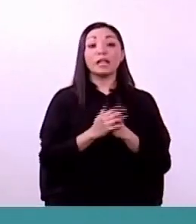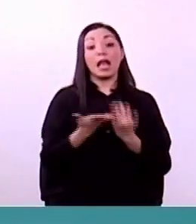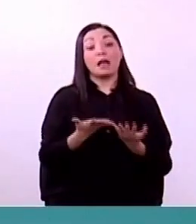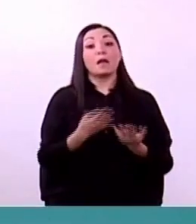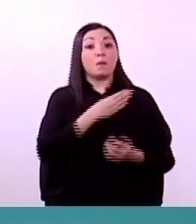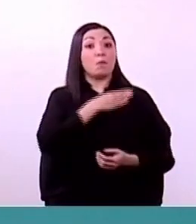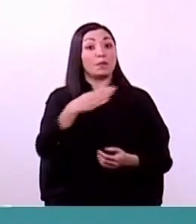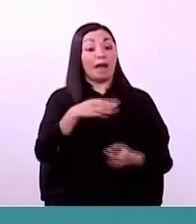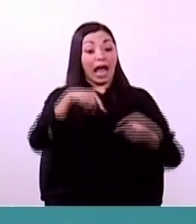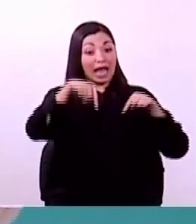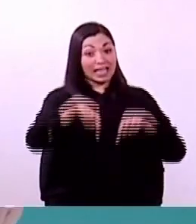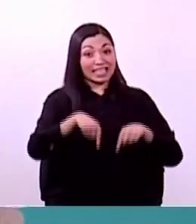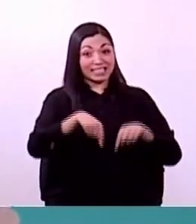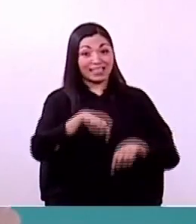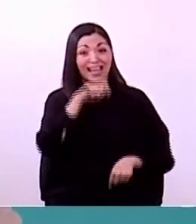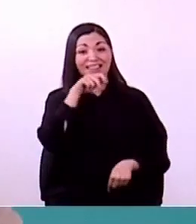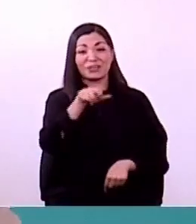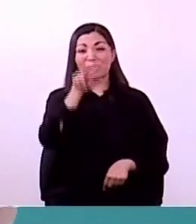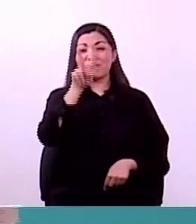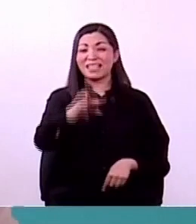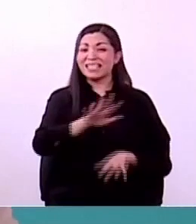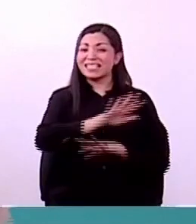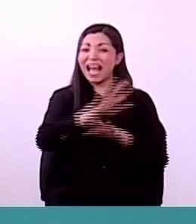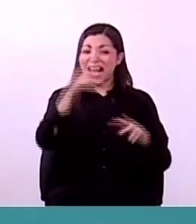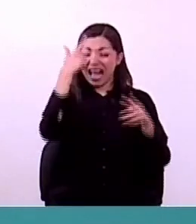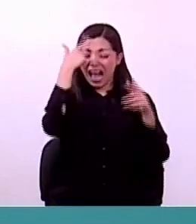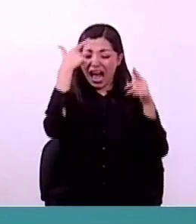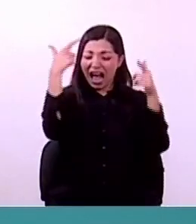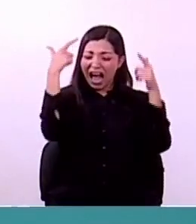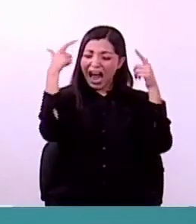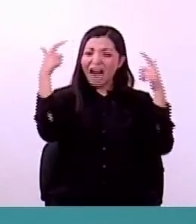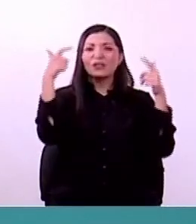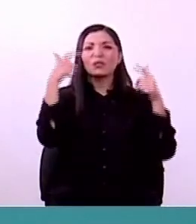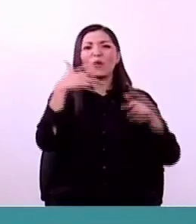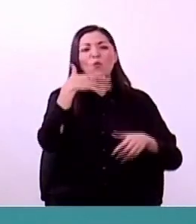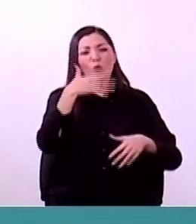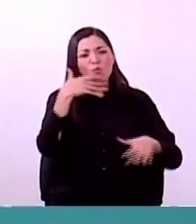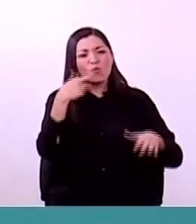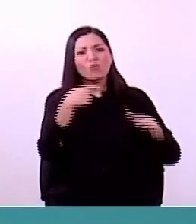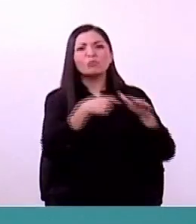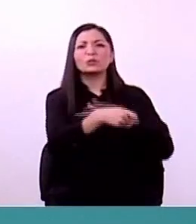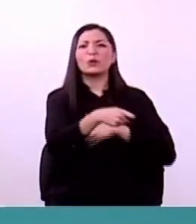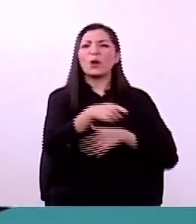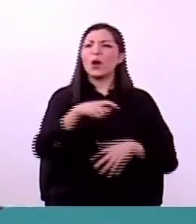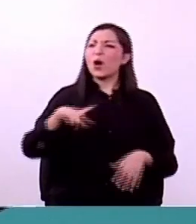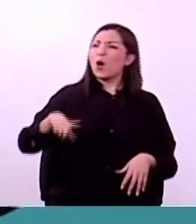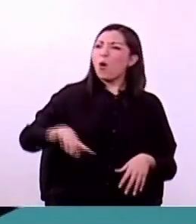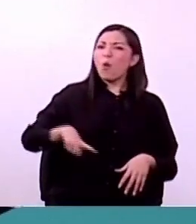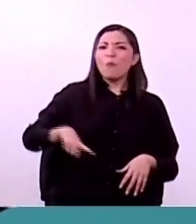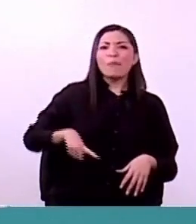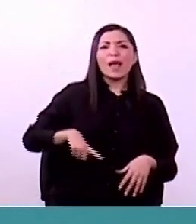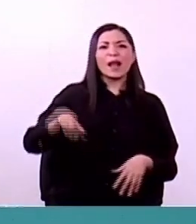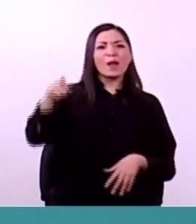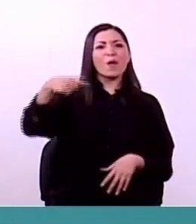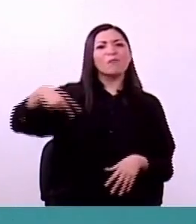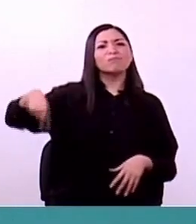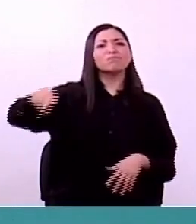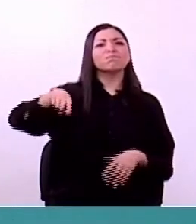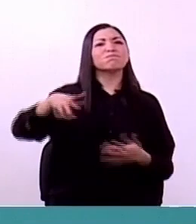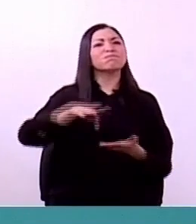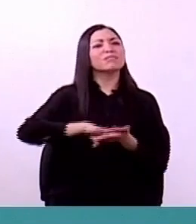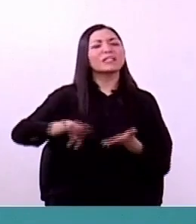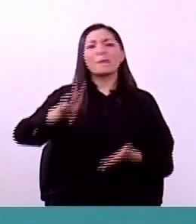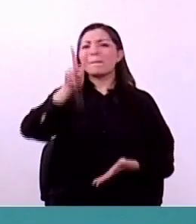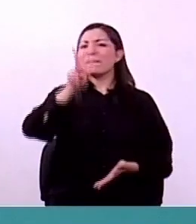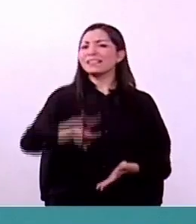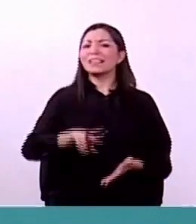Jalisco estamos hartos de la corrupción. Estamos hartos de estos gobiernos indolentes que no le resuelven a nuestra gente. Estamos